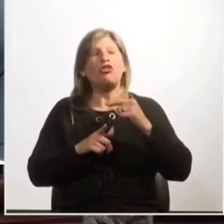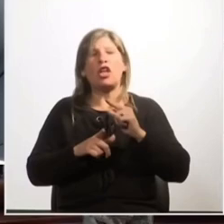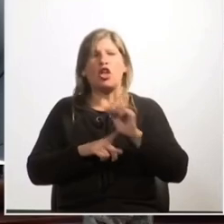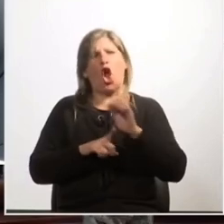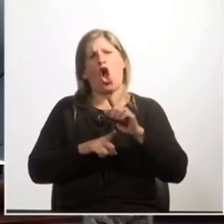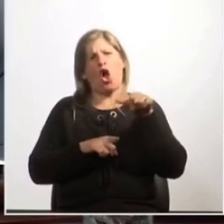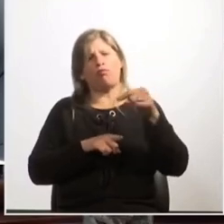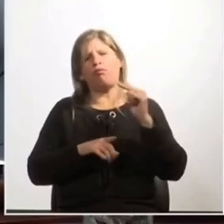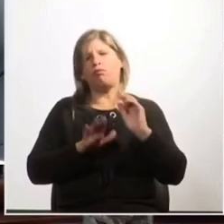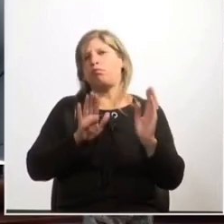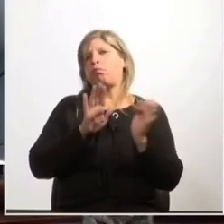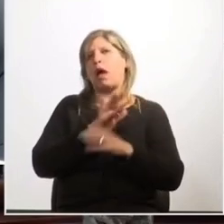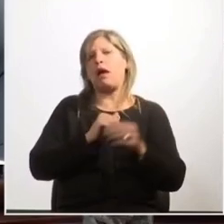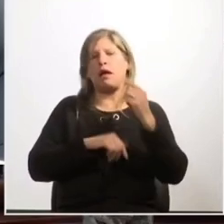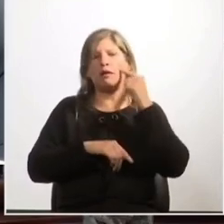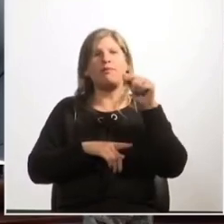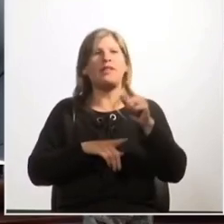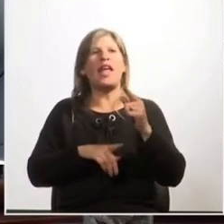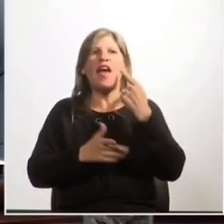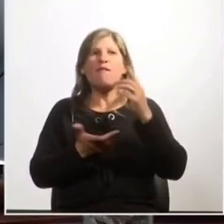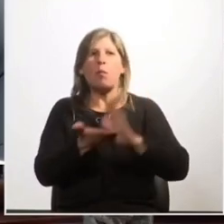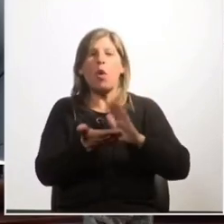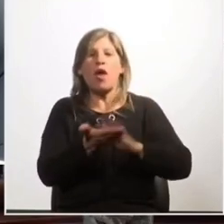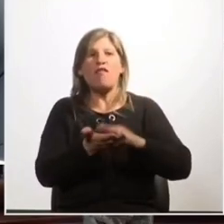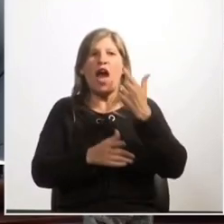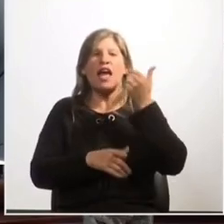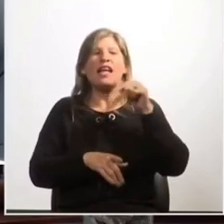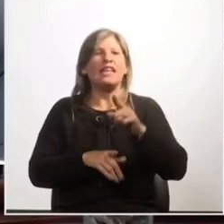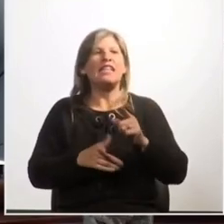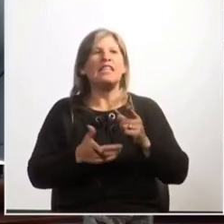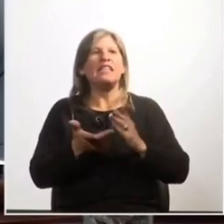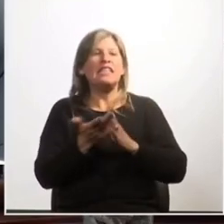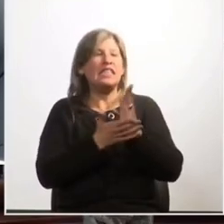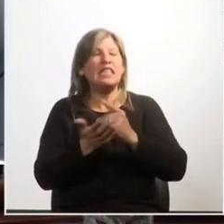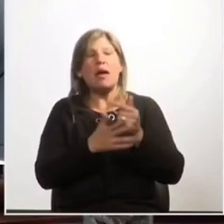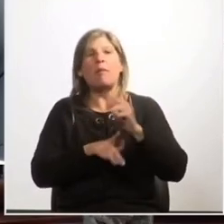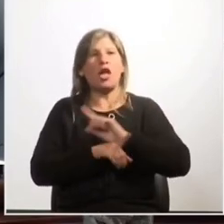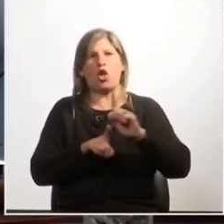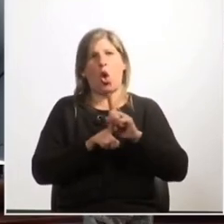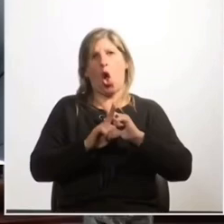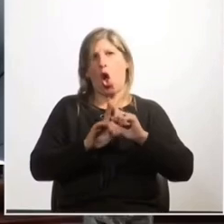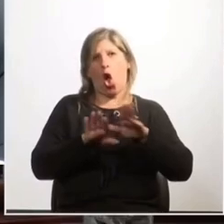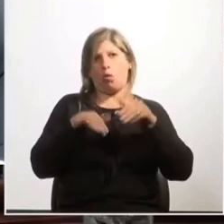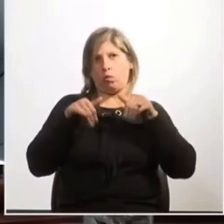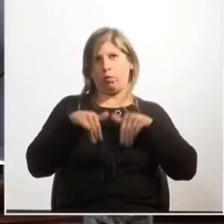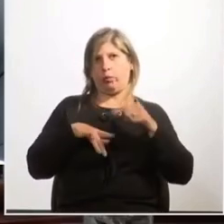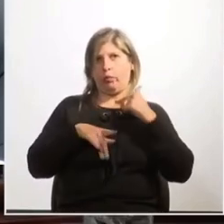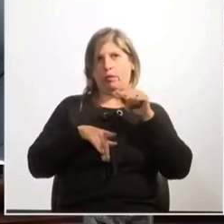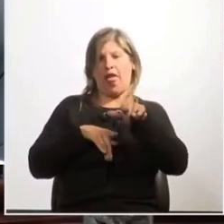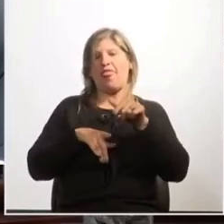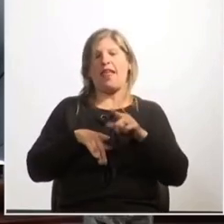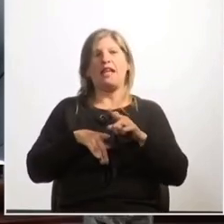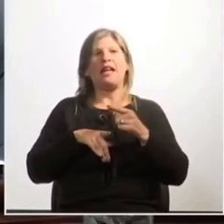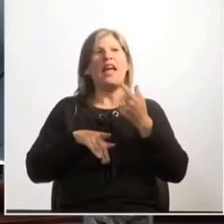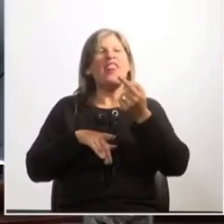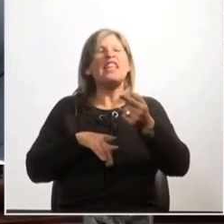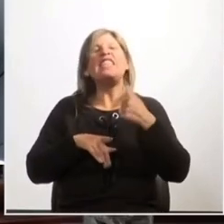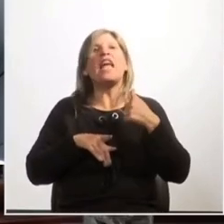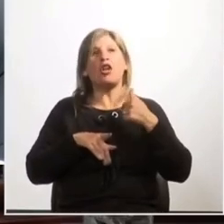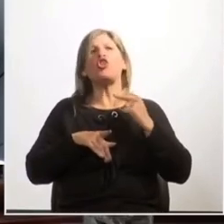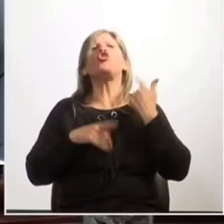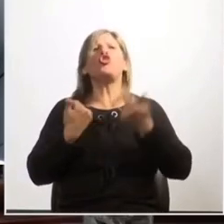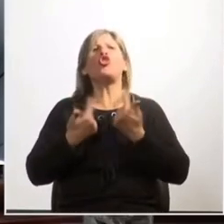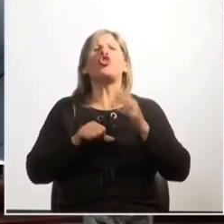nuevas justificaciones, siempre ajenas a la gestión. Se iban a hacer cargo, decían. Este